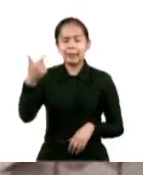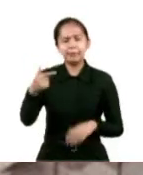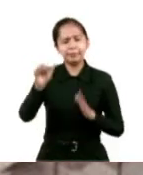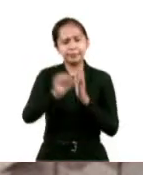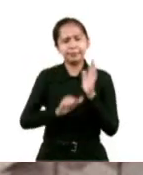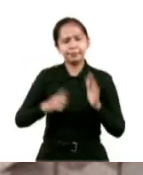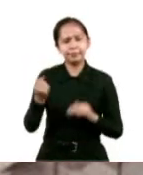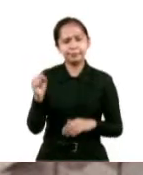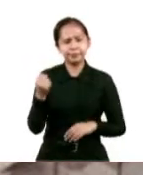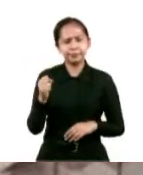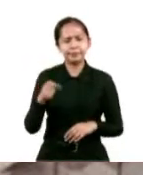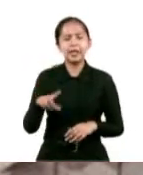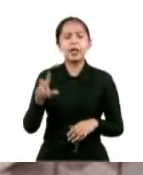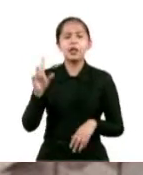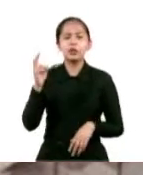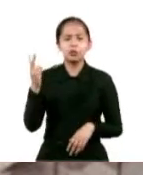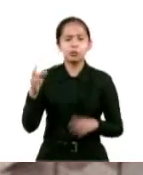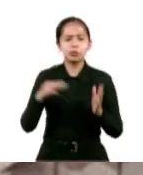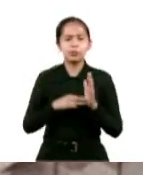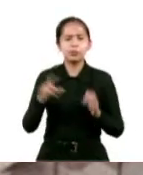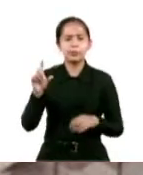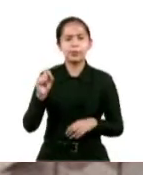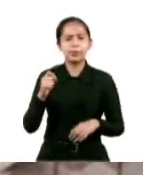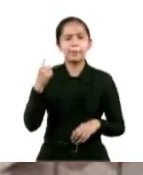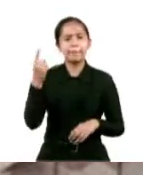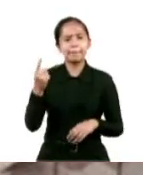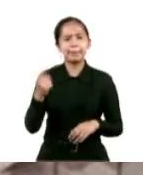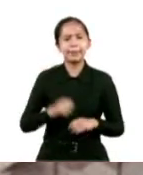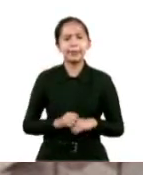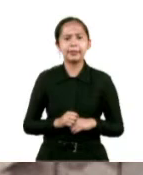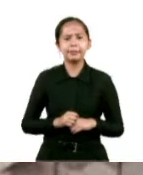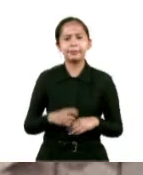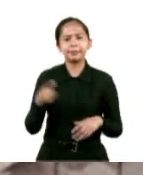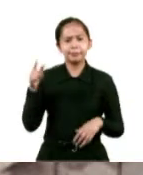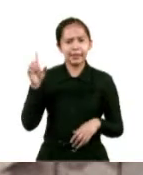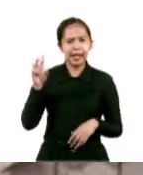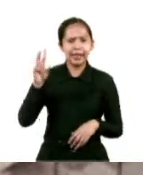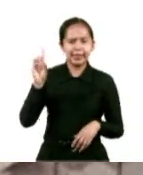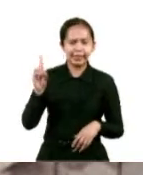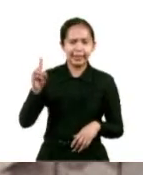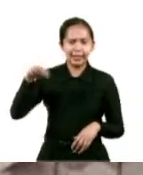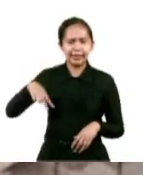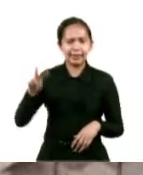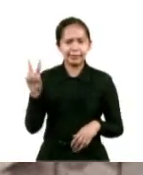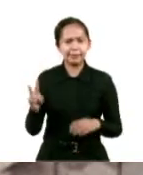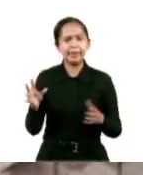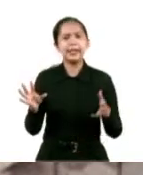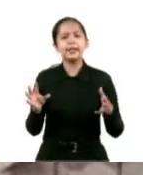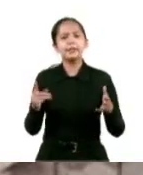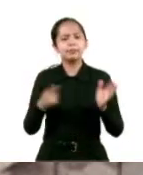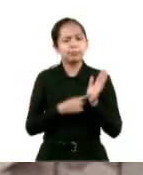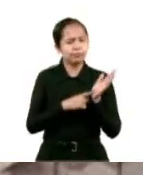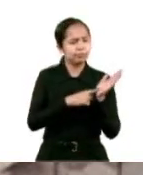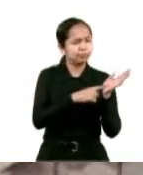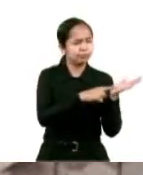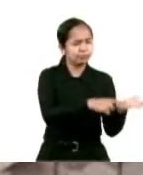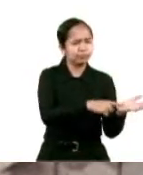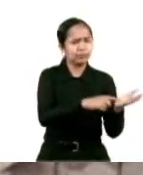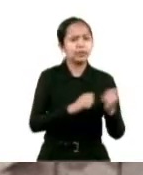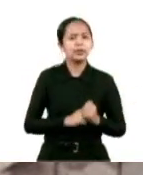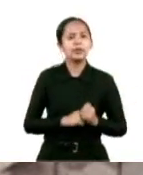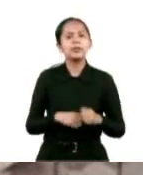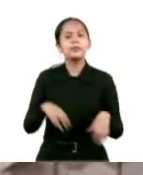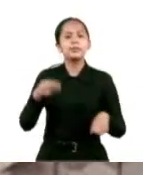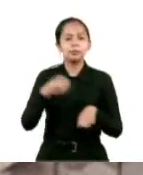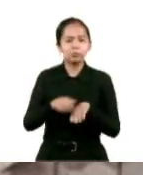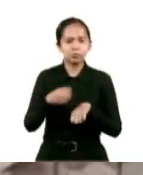2021, DNB entregó a la Secretaría de Gestión Integral de Riesgo y Protección Civil el dictamen técnico final